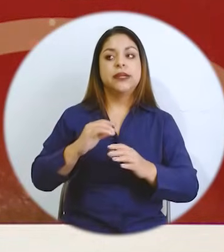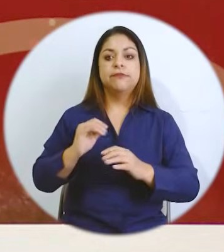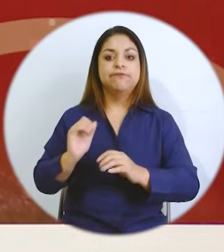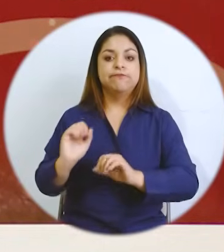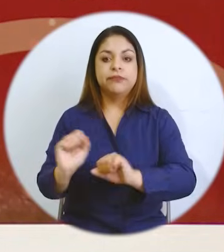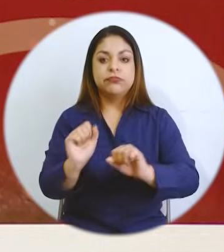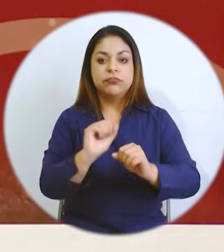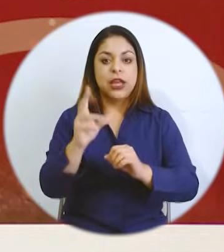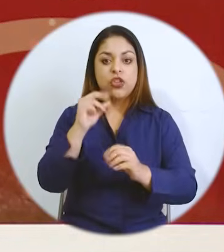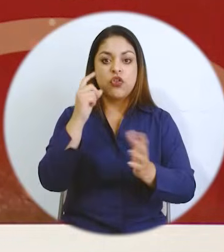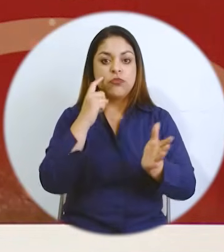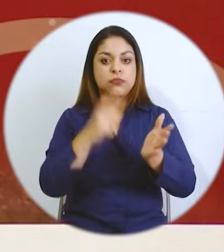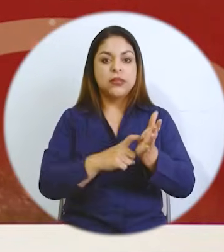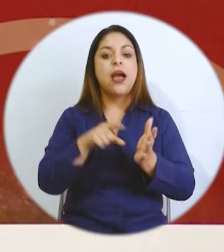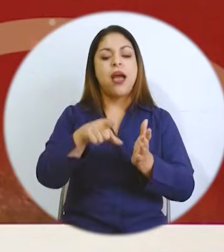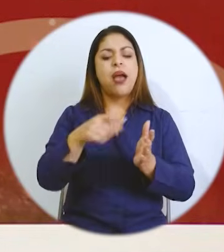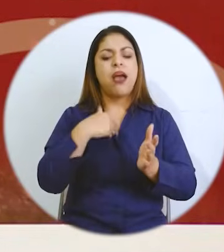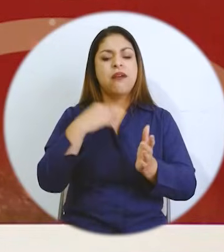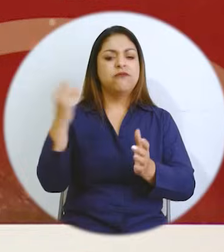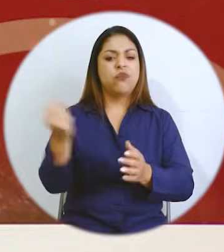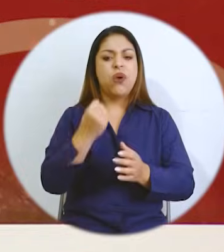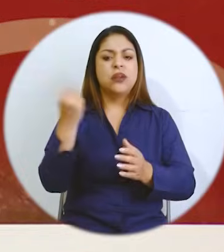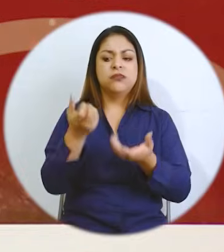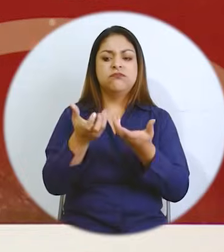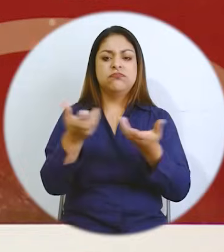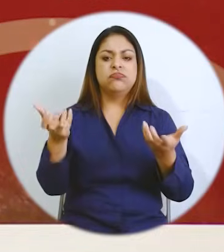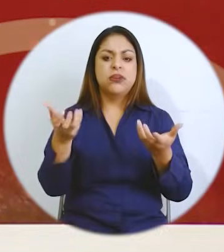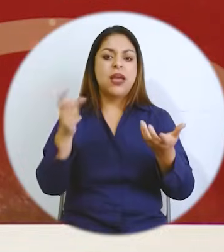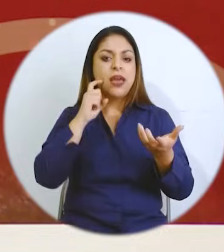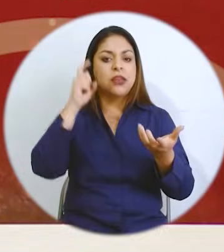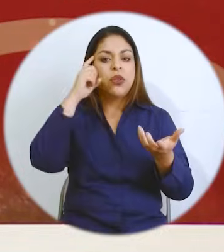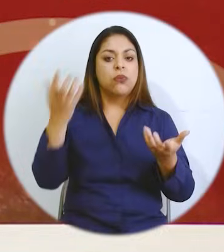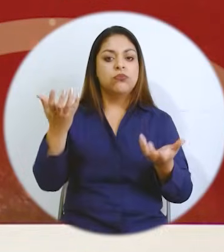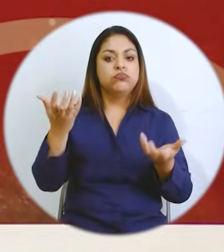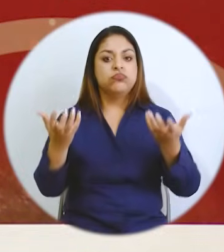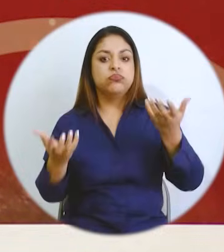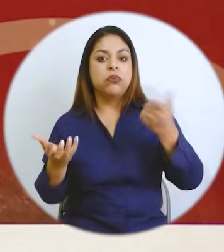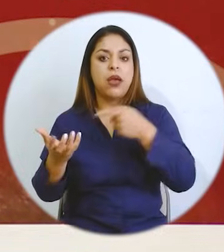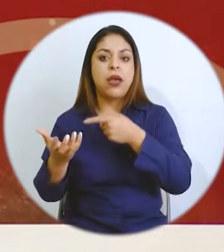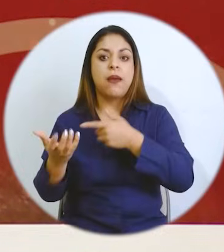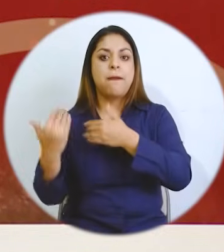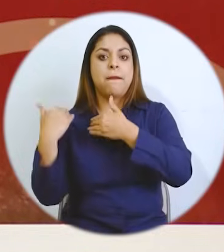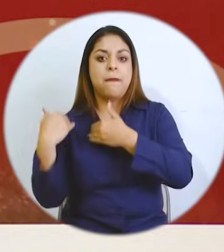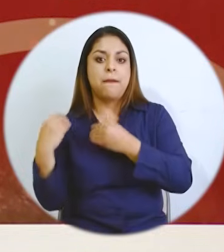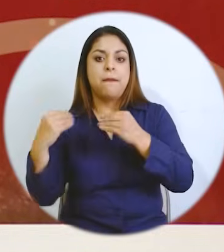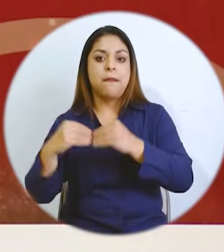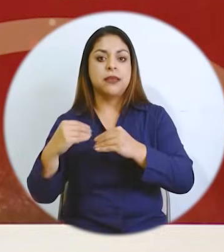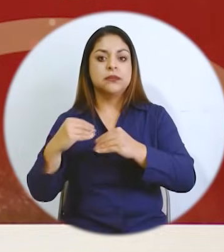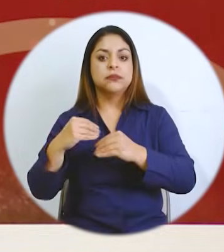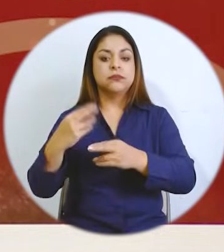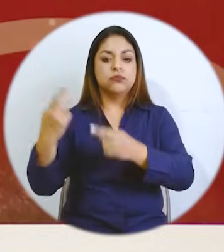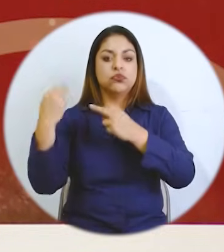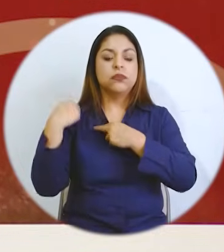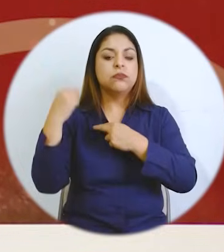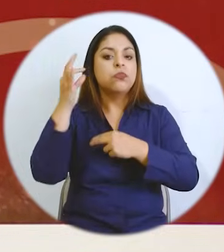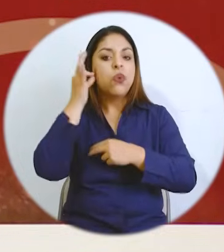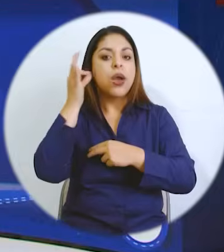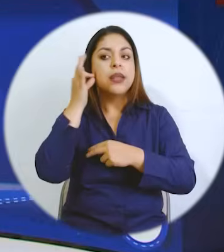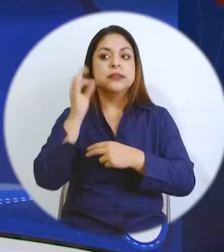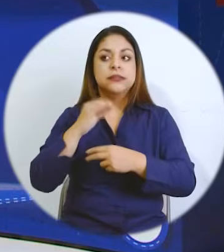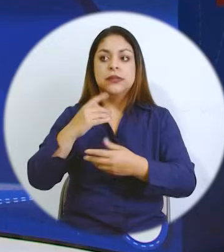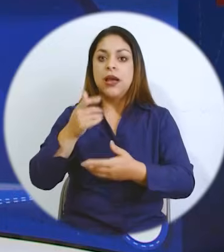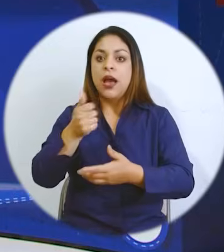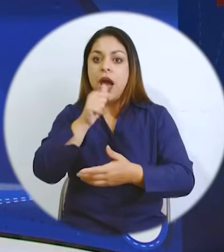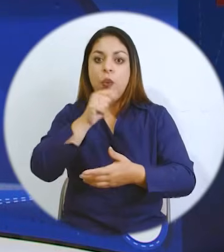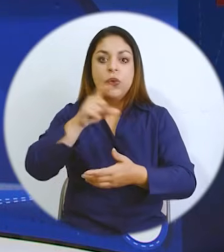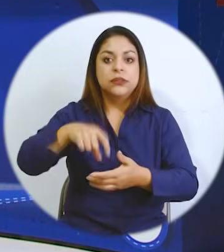no reconocido, tienen componentes diferenciados por género, y como bien dice, las mujeres históricamente han asumido la responsabilidad de que